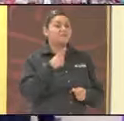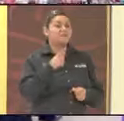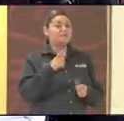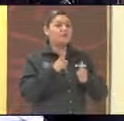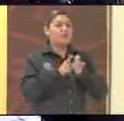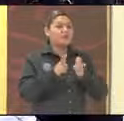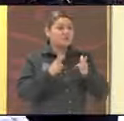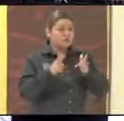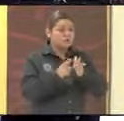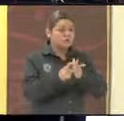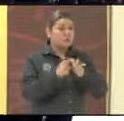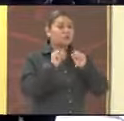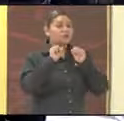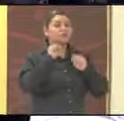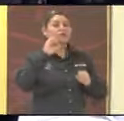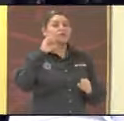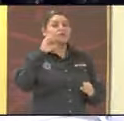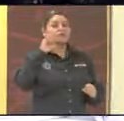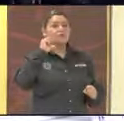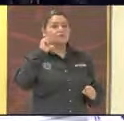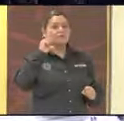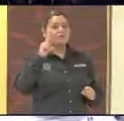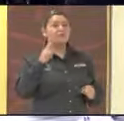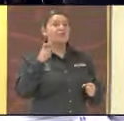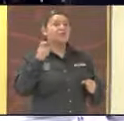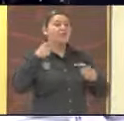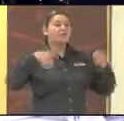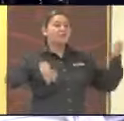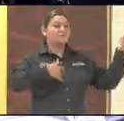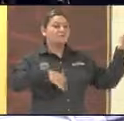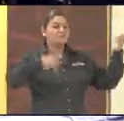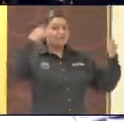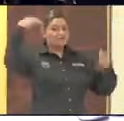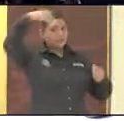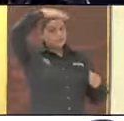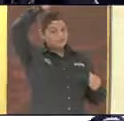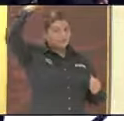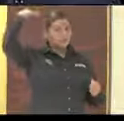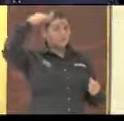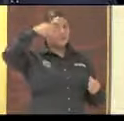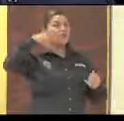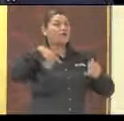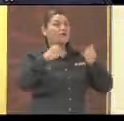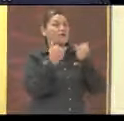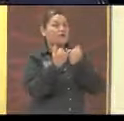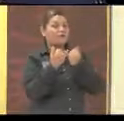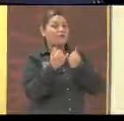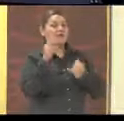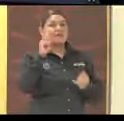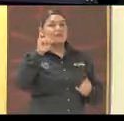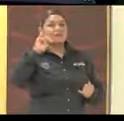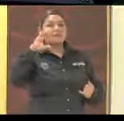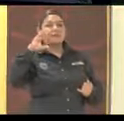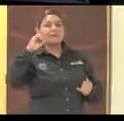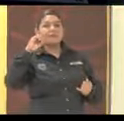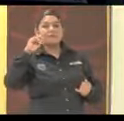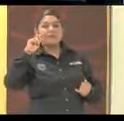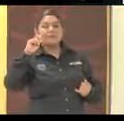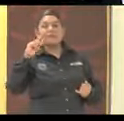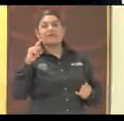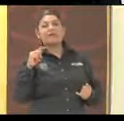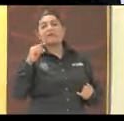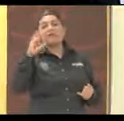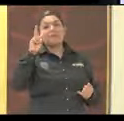grupo Social Class, un mariachi y la presentación estelar de Víctor García. Sin duda